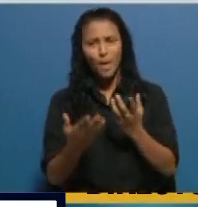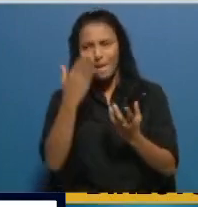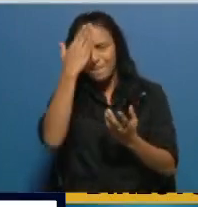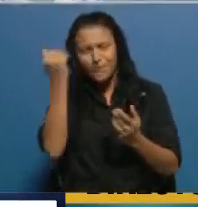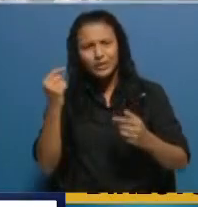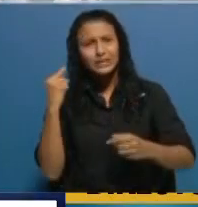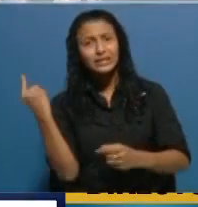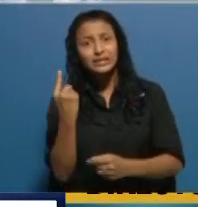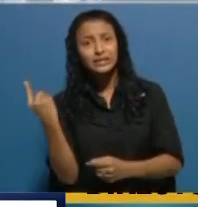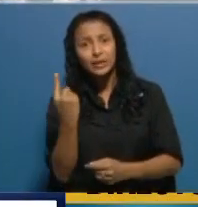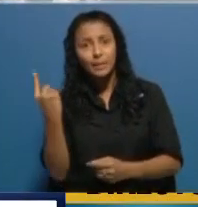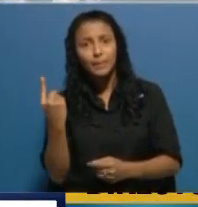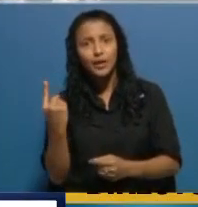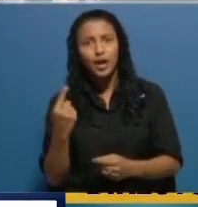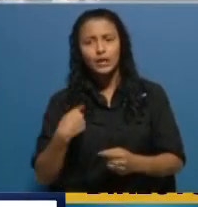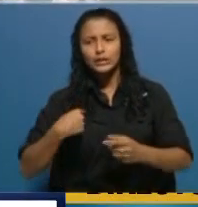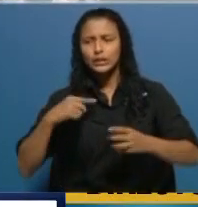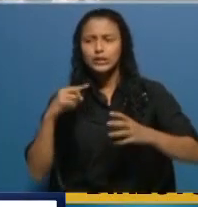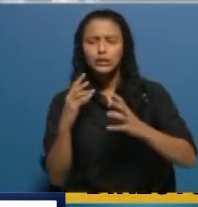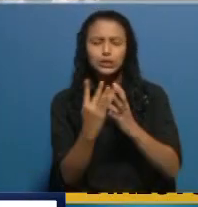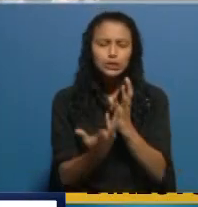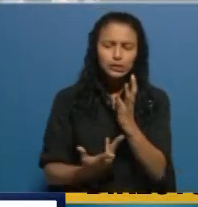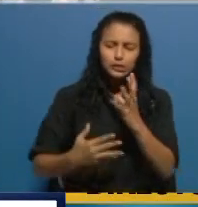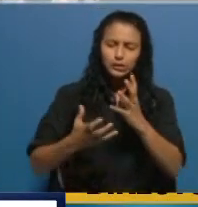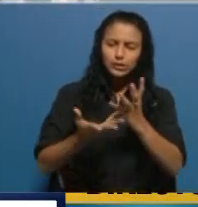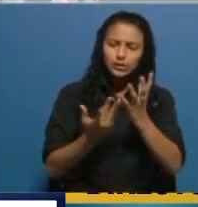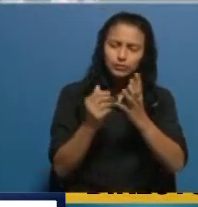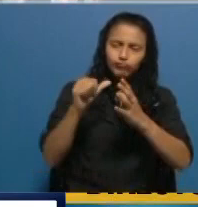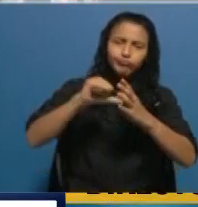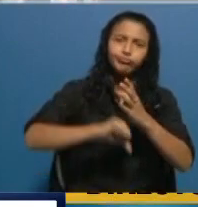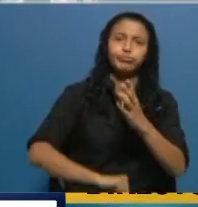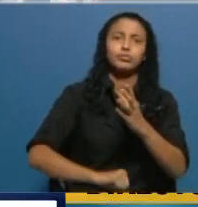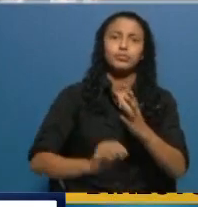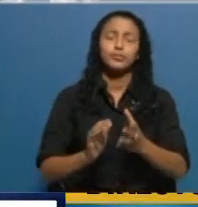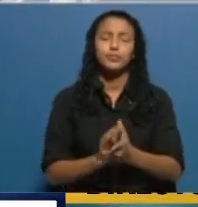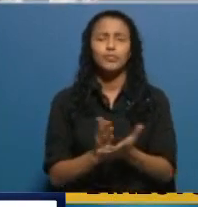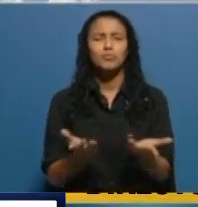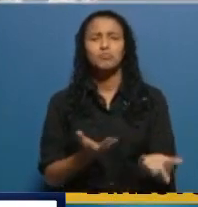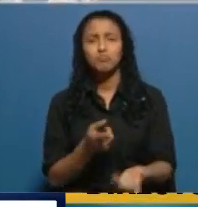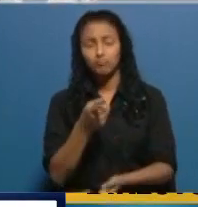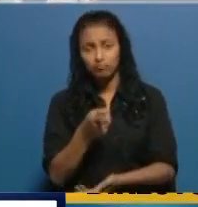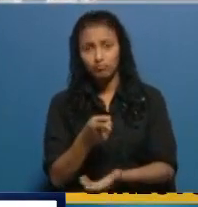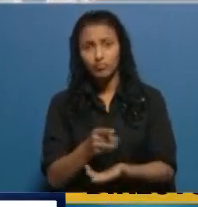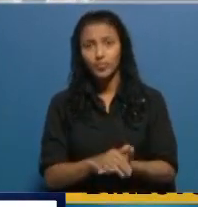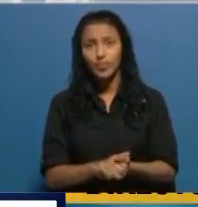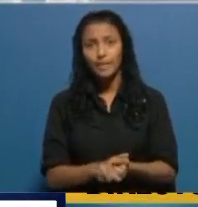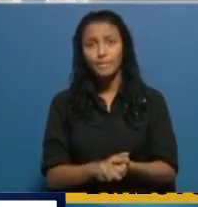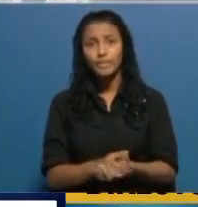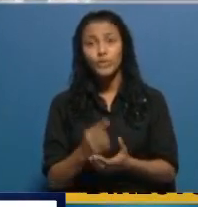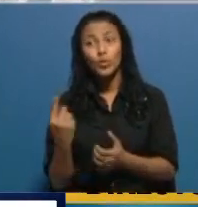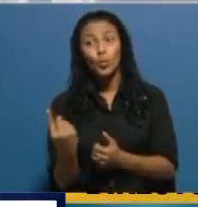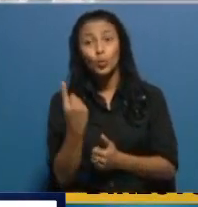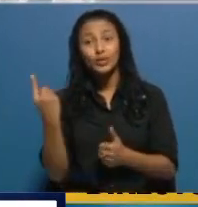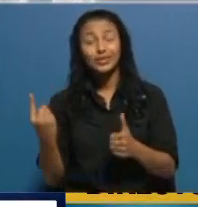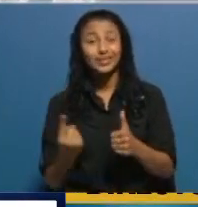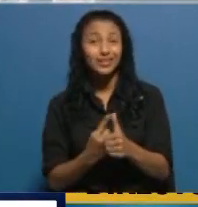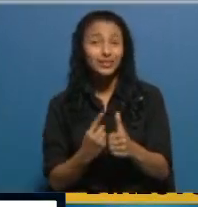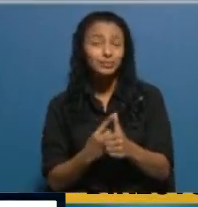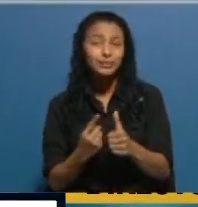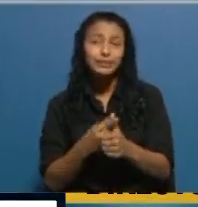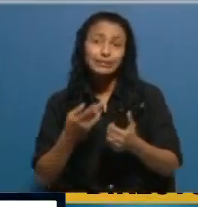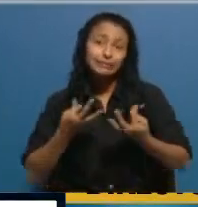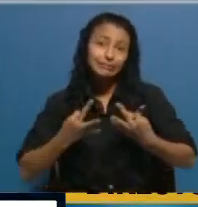se le hace una grieta a la democracia panameña con esa determinación una de las primeras tareas que